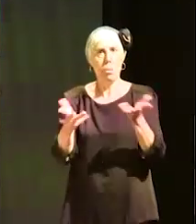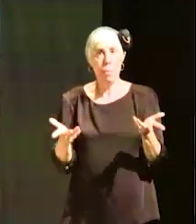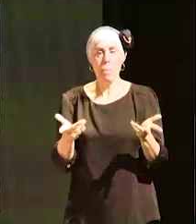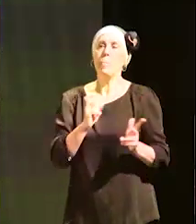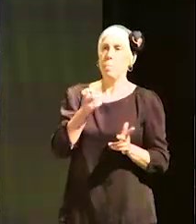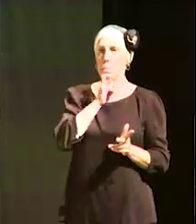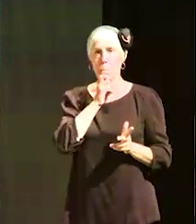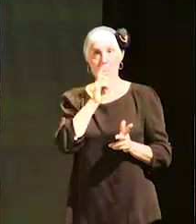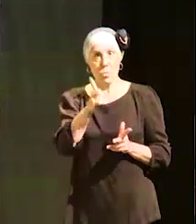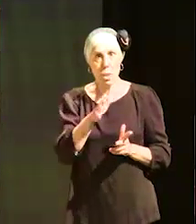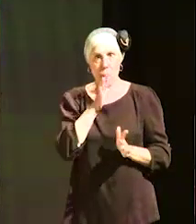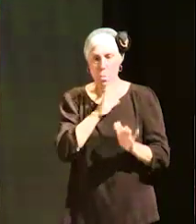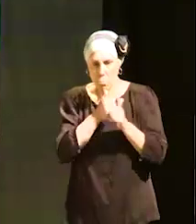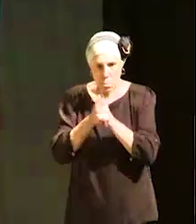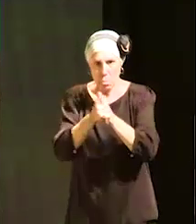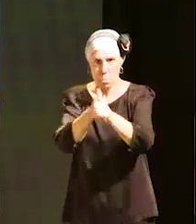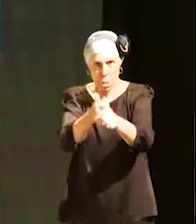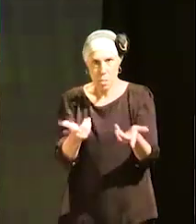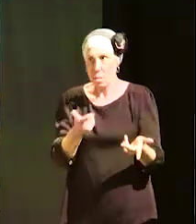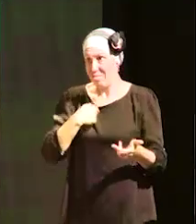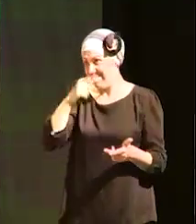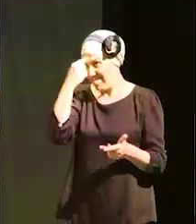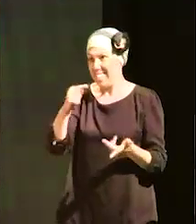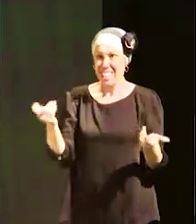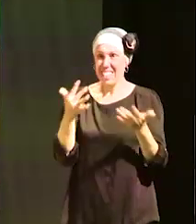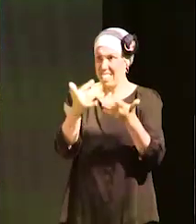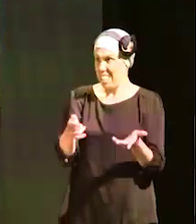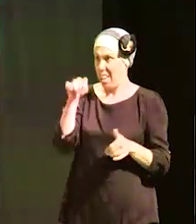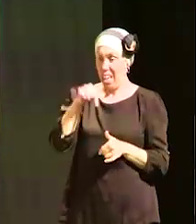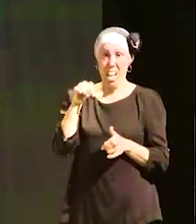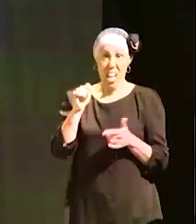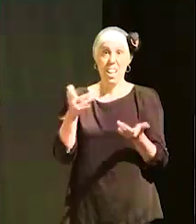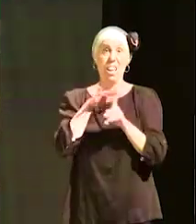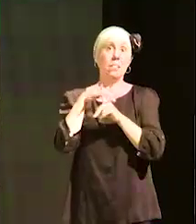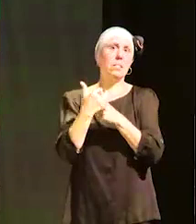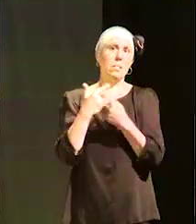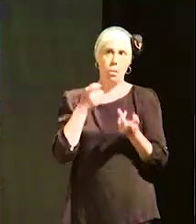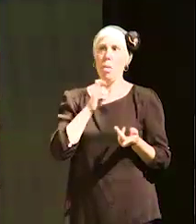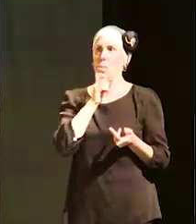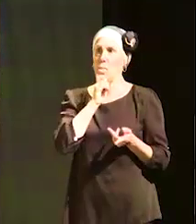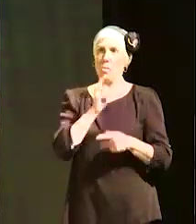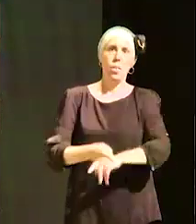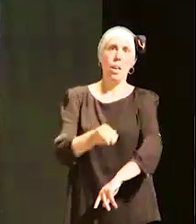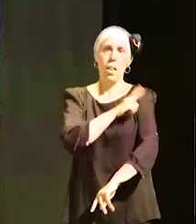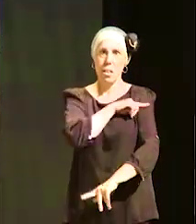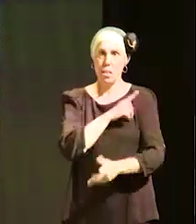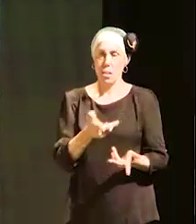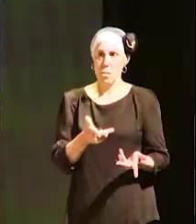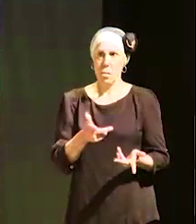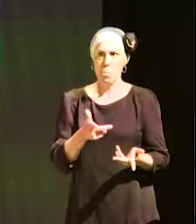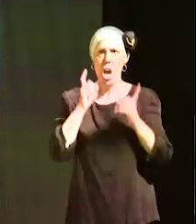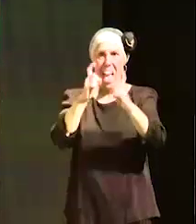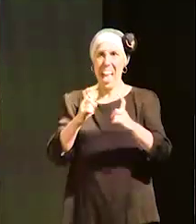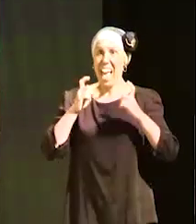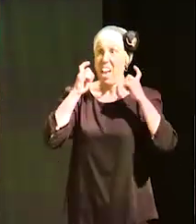difícil porque la persecución ya sabe usted es verdad los casos extremos a los que se ha llegado ahora esfuerzos no sólo